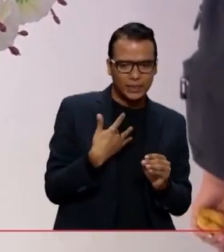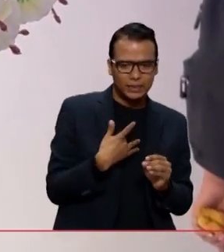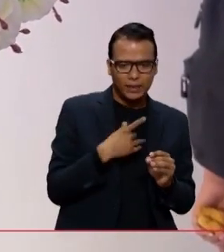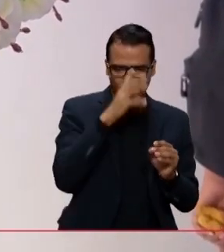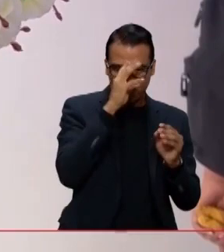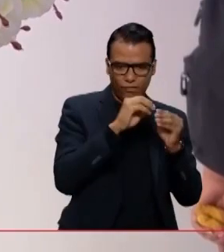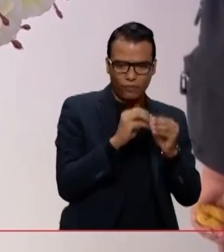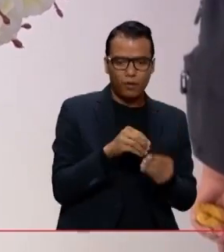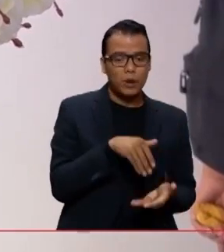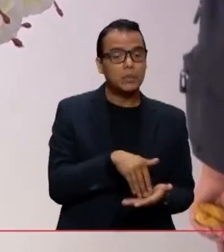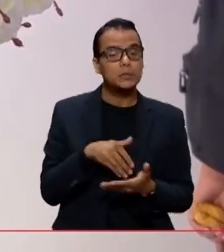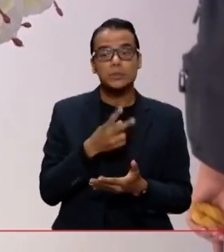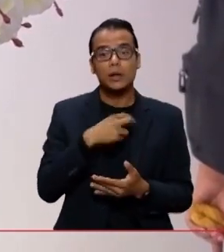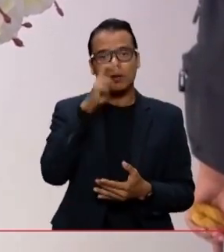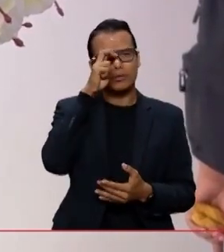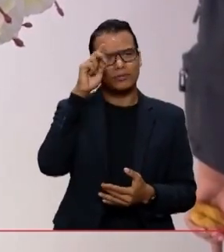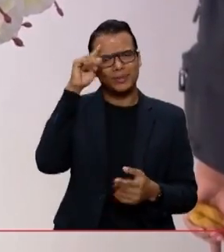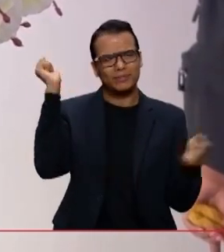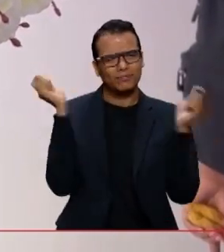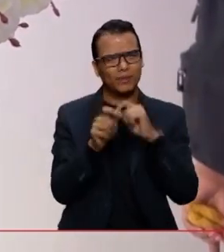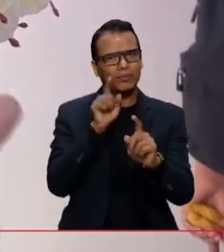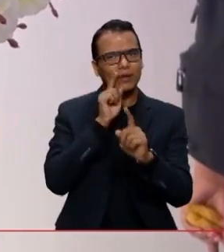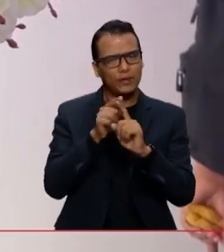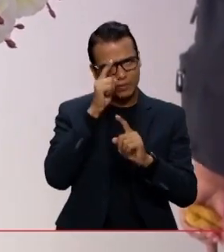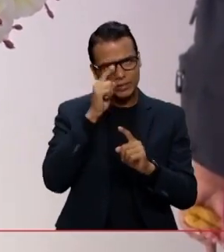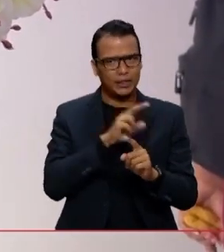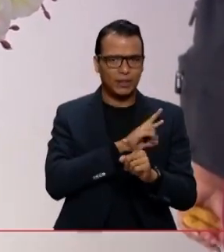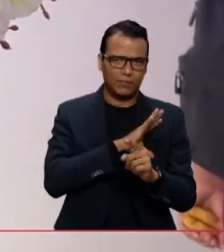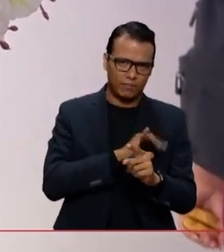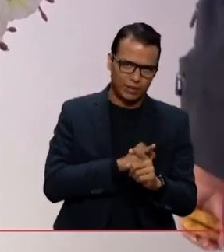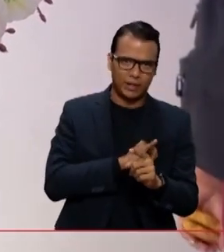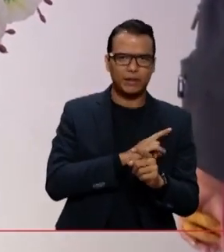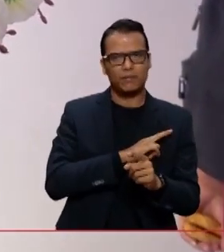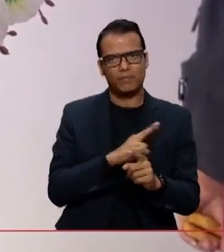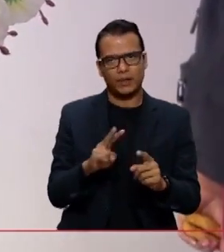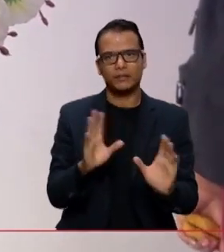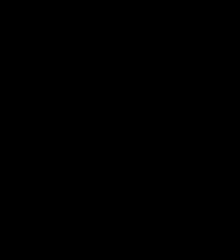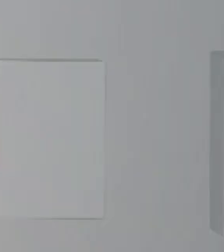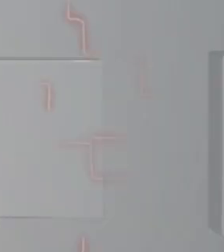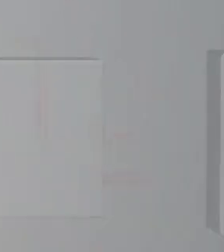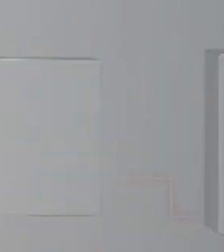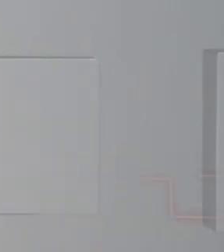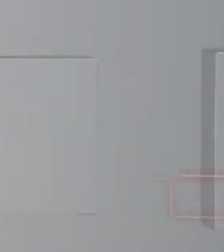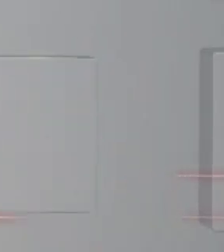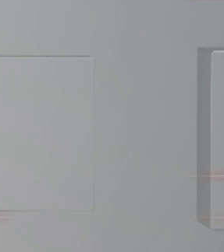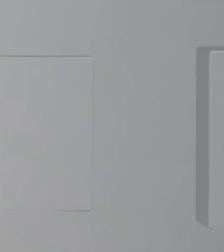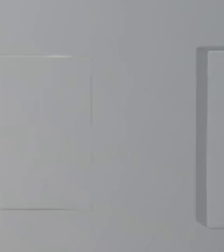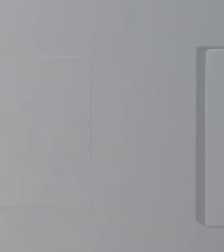pensemos en ciudad y pensemos en departamento sin importar los estratos de donde pertenezcamos.